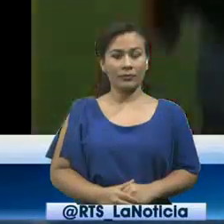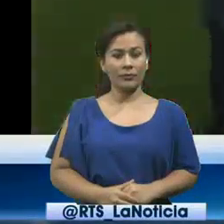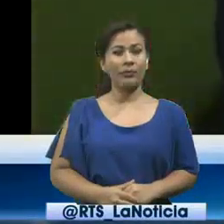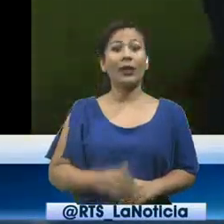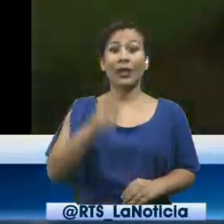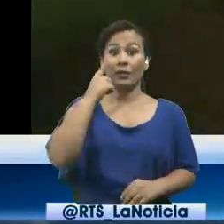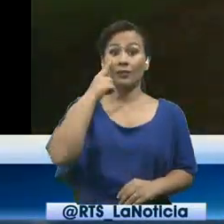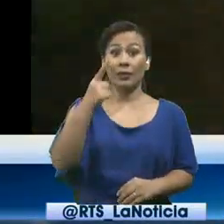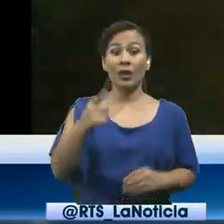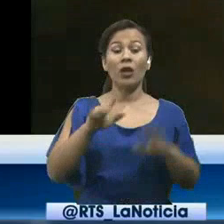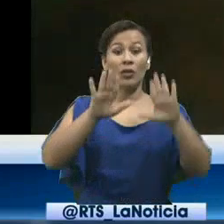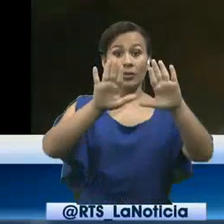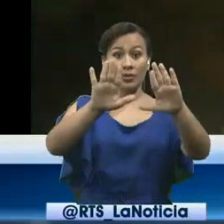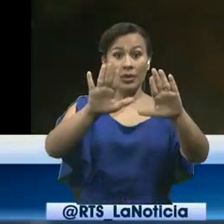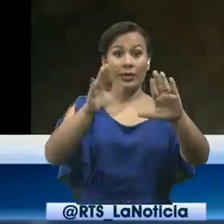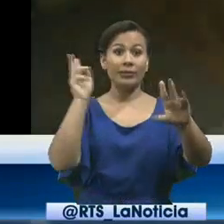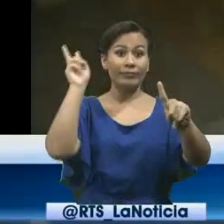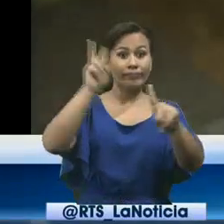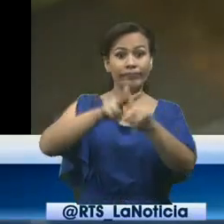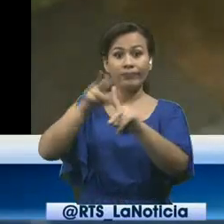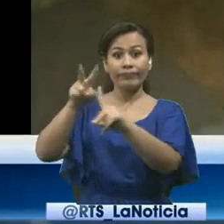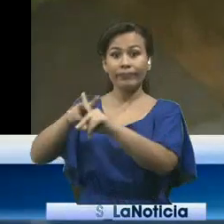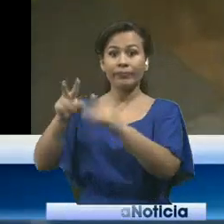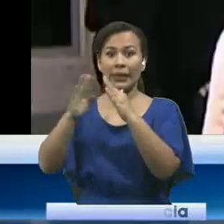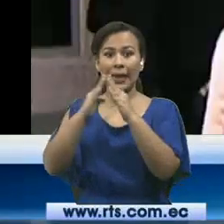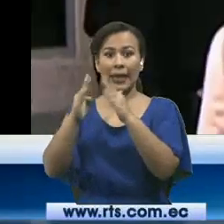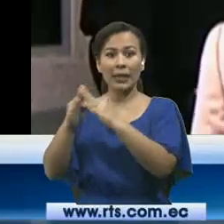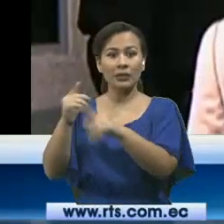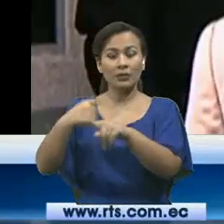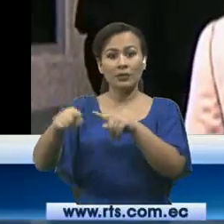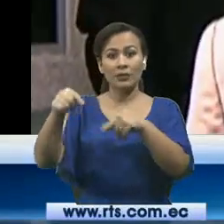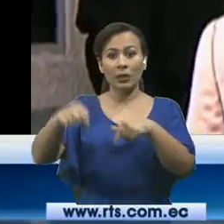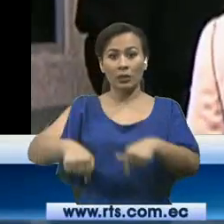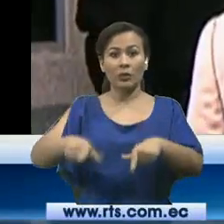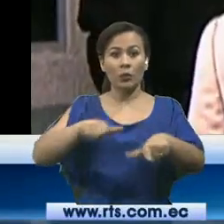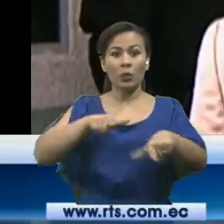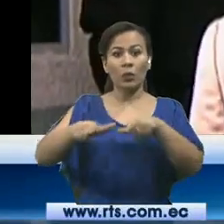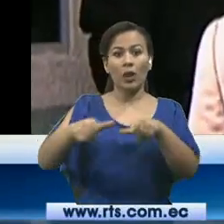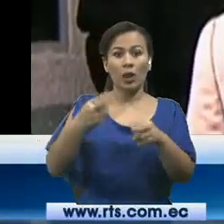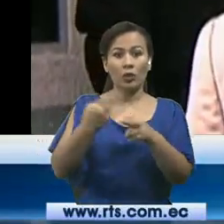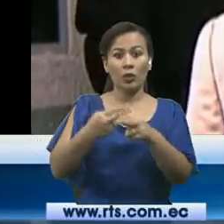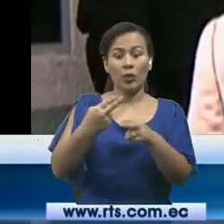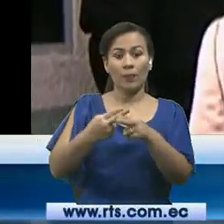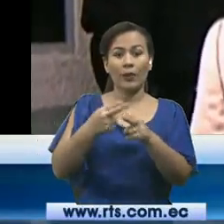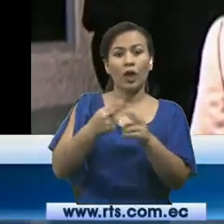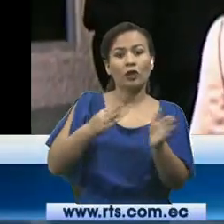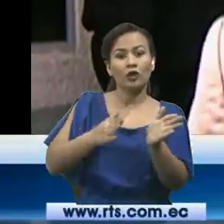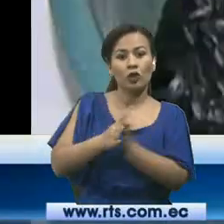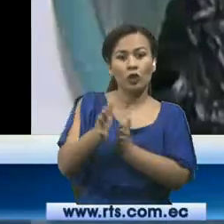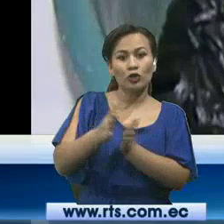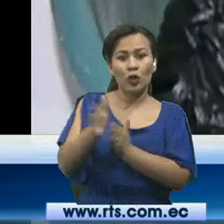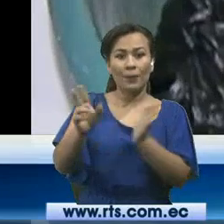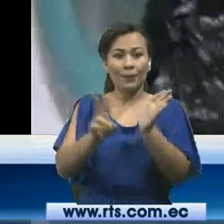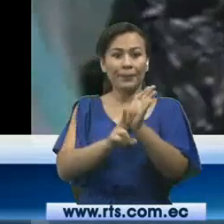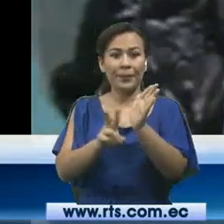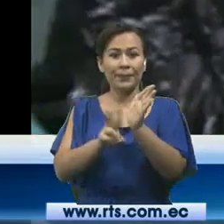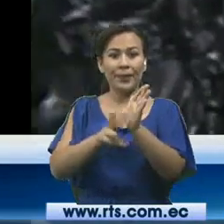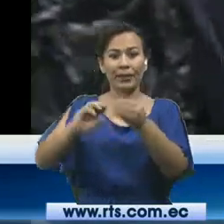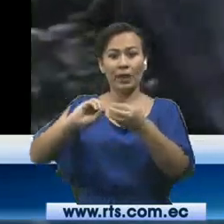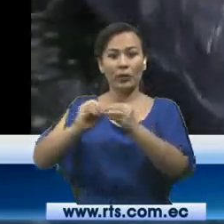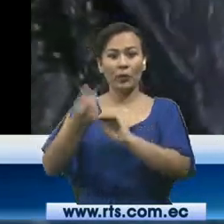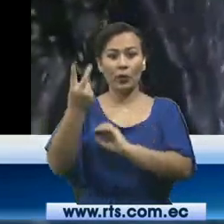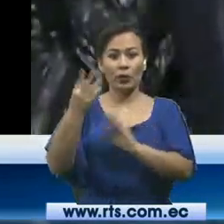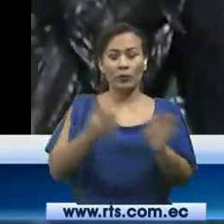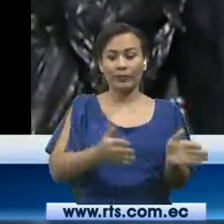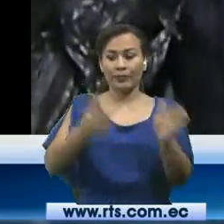Fueron 10 allanamientos los que se puso en ejecución. En este sector efectivamente se venía expendiendo y había un centro de acopio. En